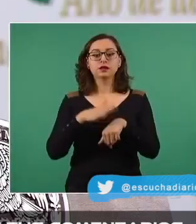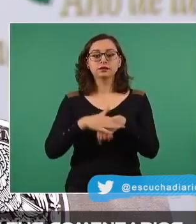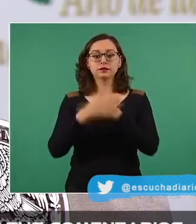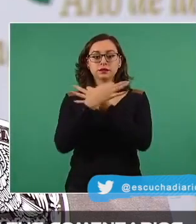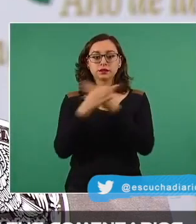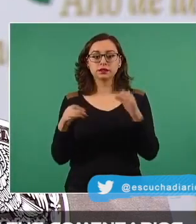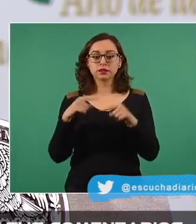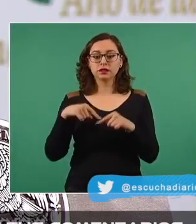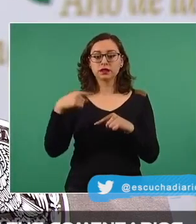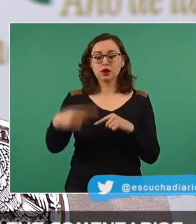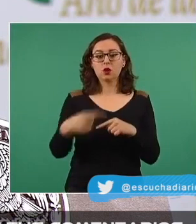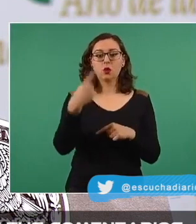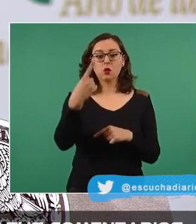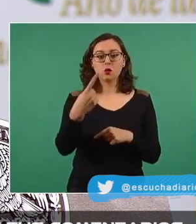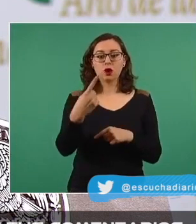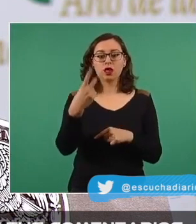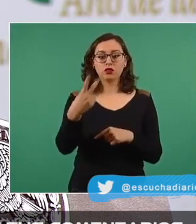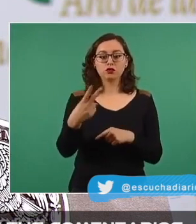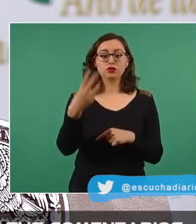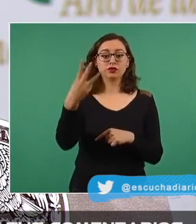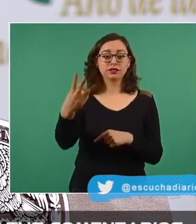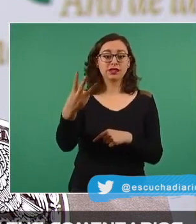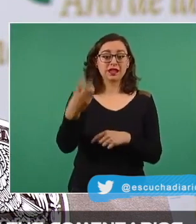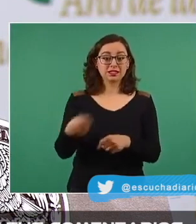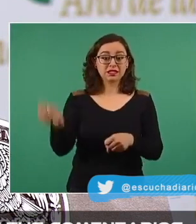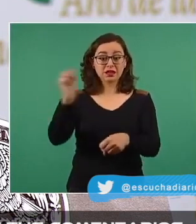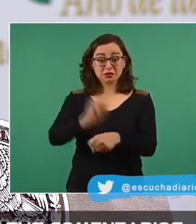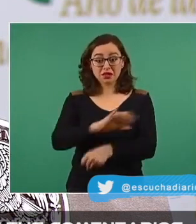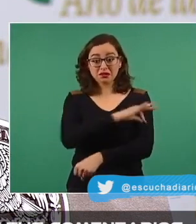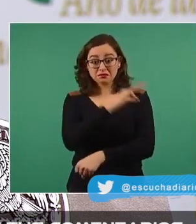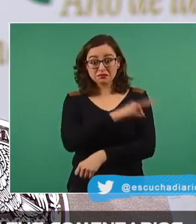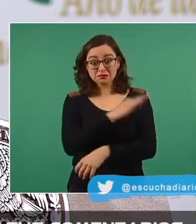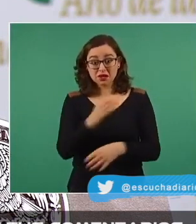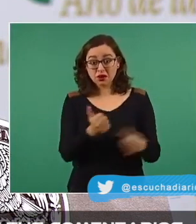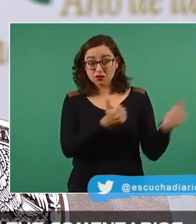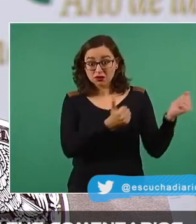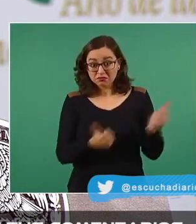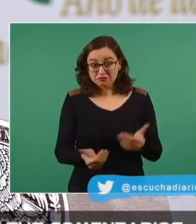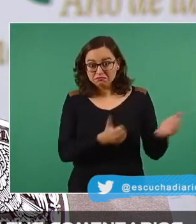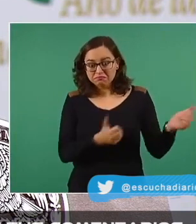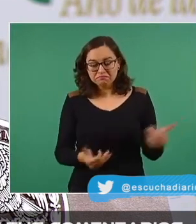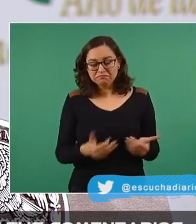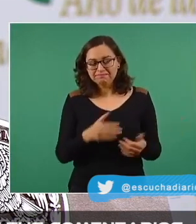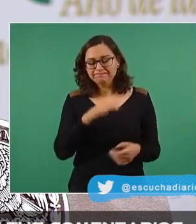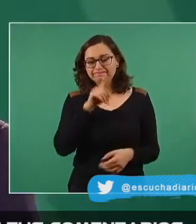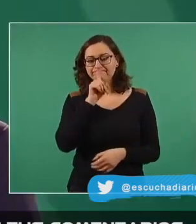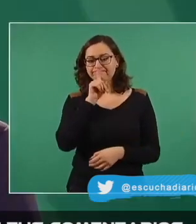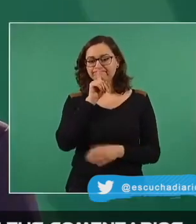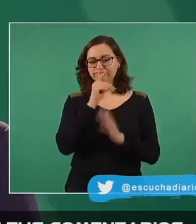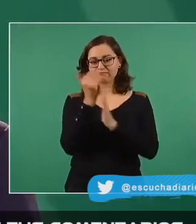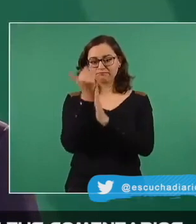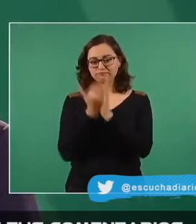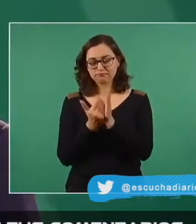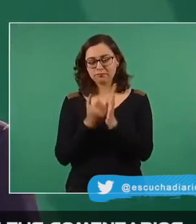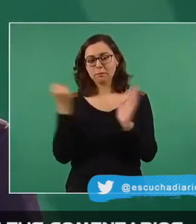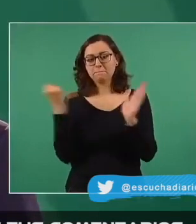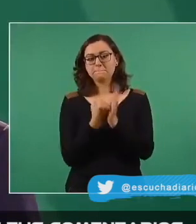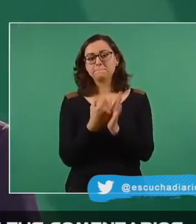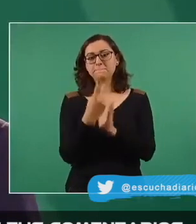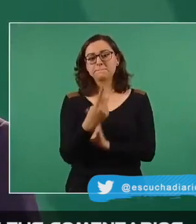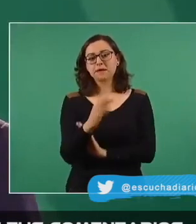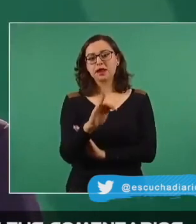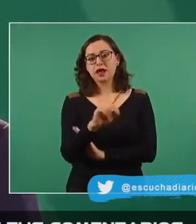la ciudad de mexico quintana roo sinaloa baja california y querétaro alcanzan coberturas de vacunación